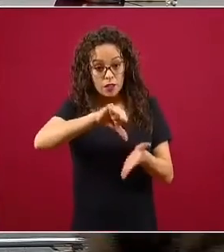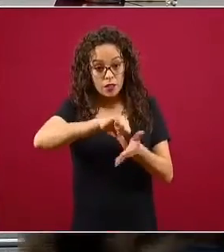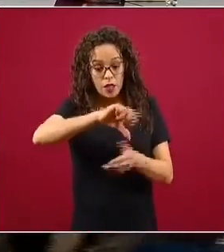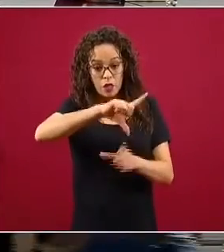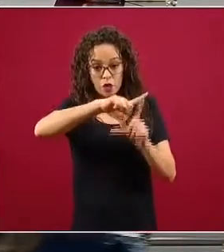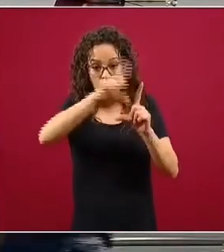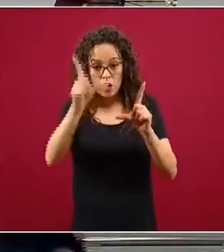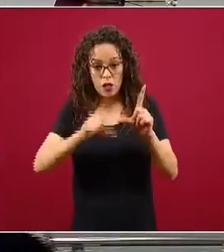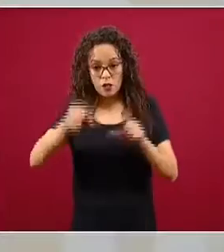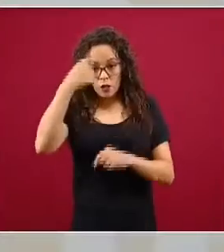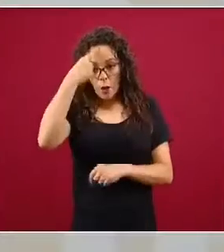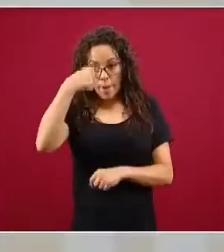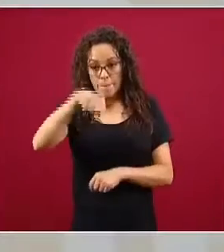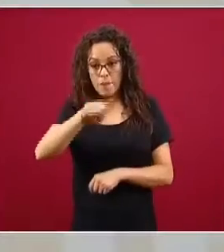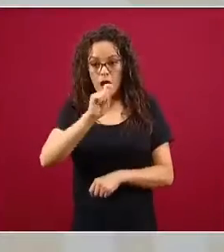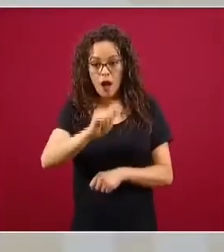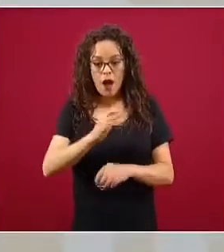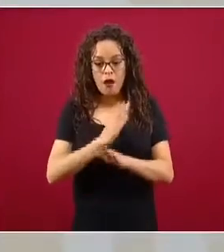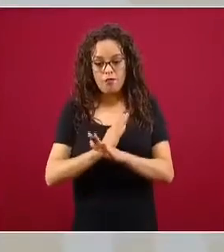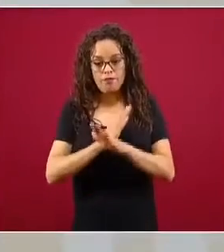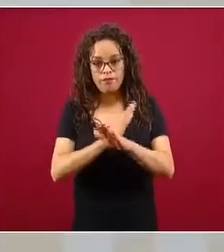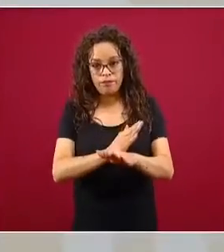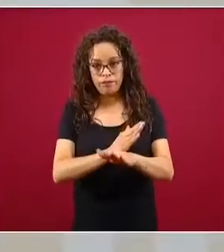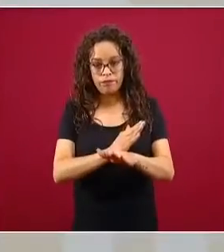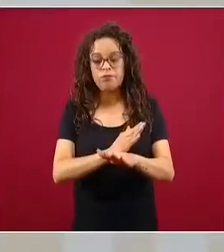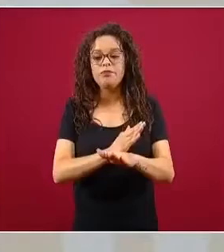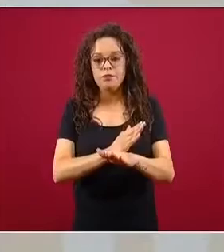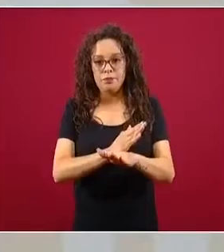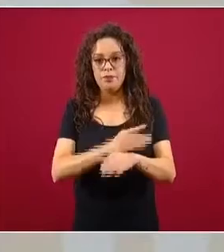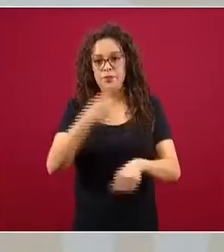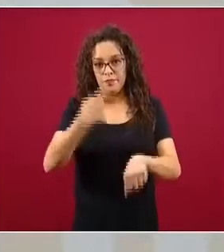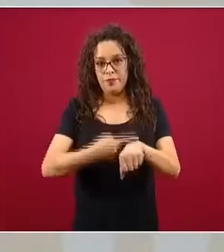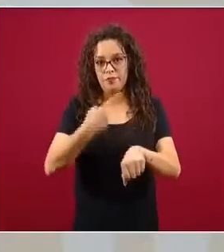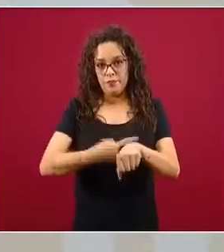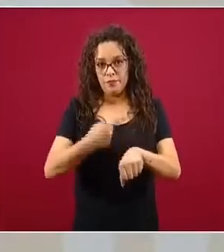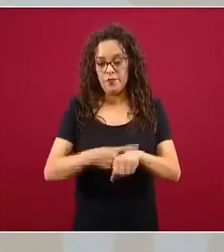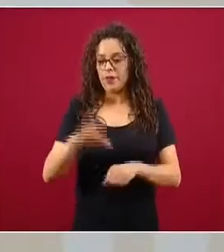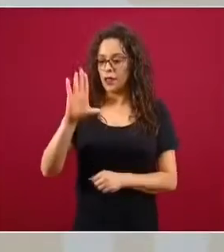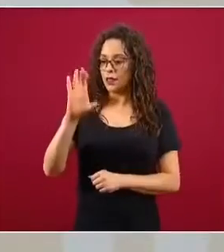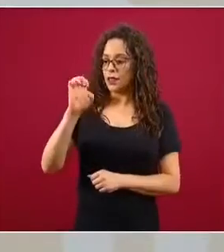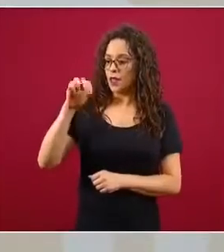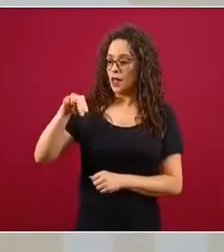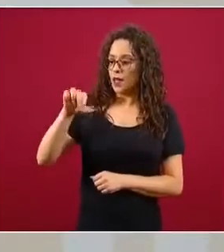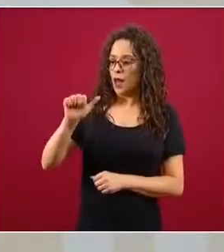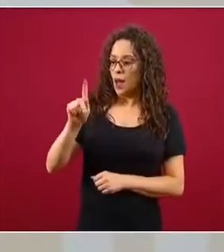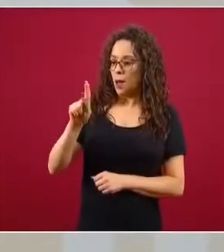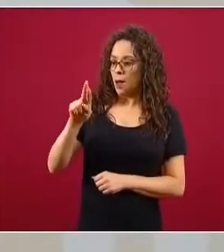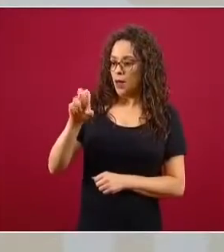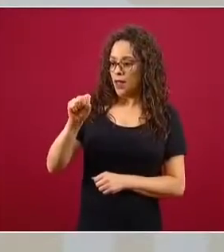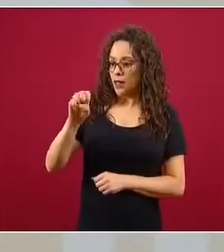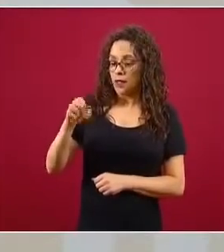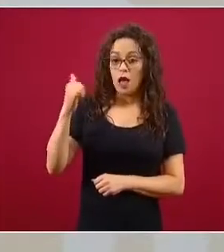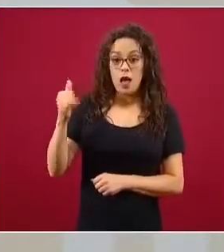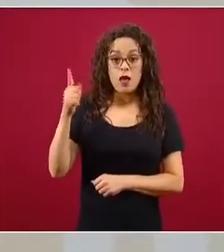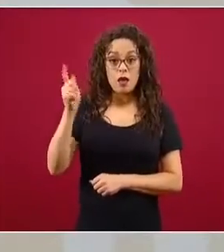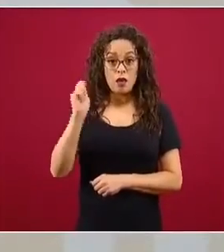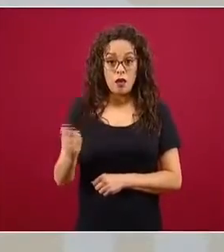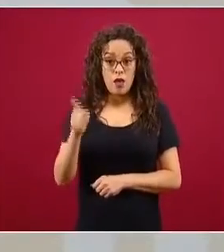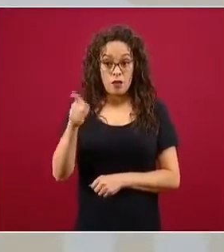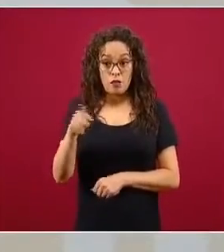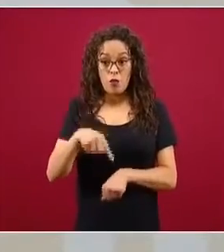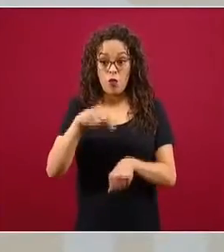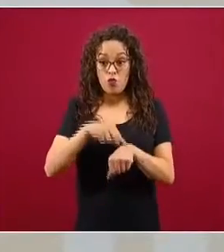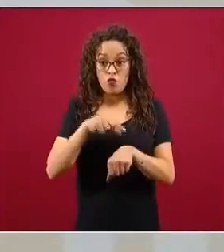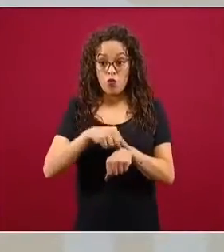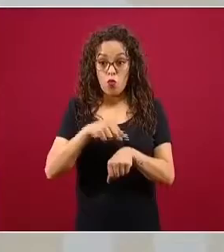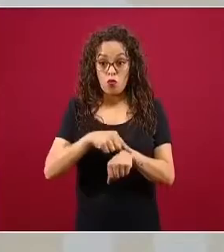Programas Preventivos y Control de Enfermedades, en APRESE, y es un epidemiólogo nutricional. El doctor es doctor